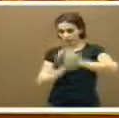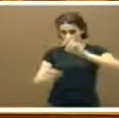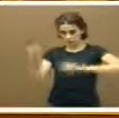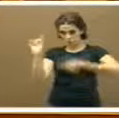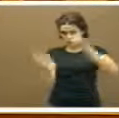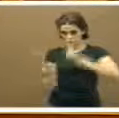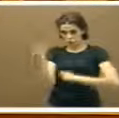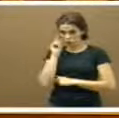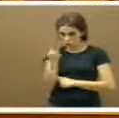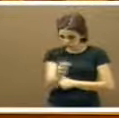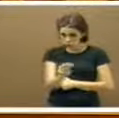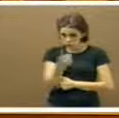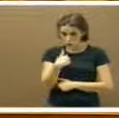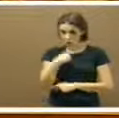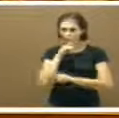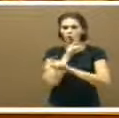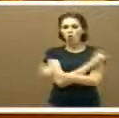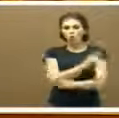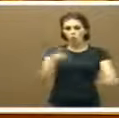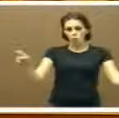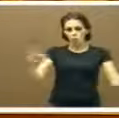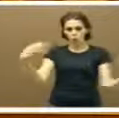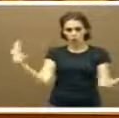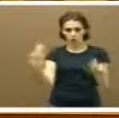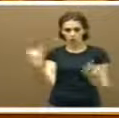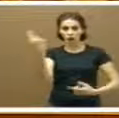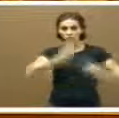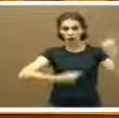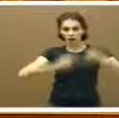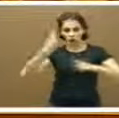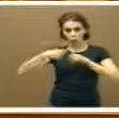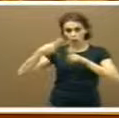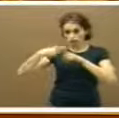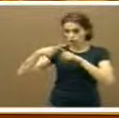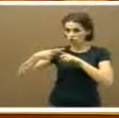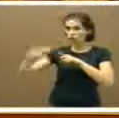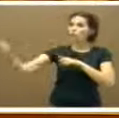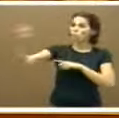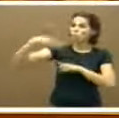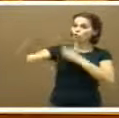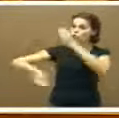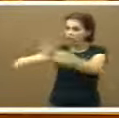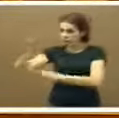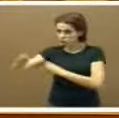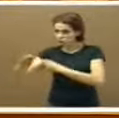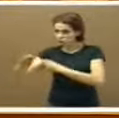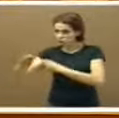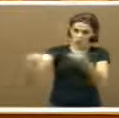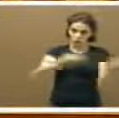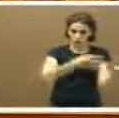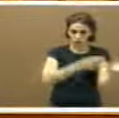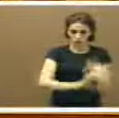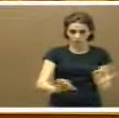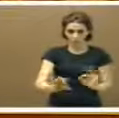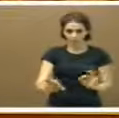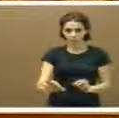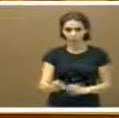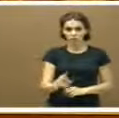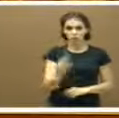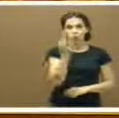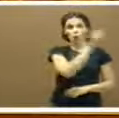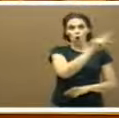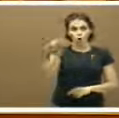yo voy a anunciar algunas de las medidas que ustedes han adoptado. De once